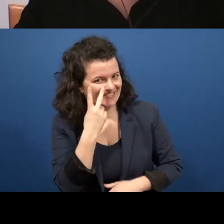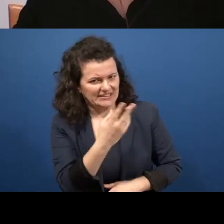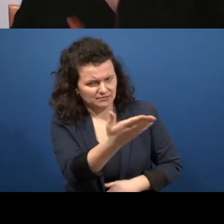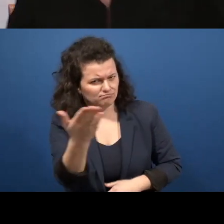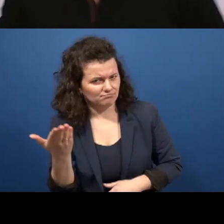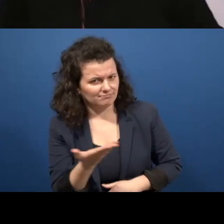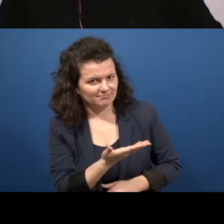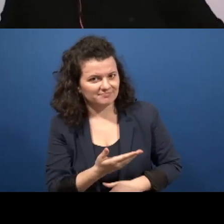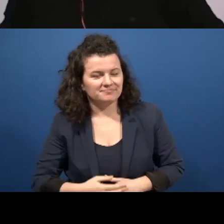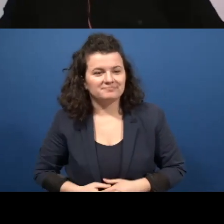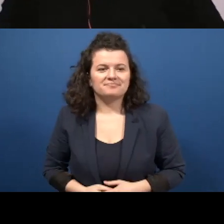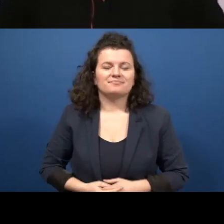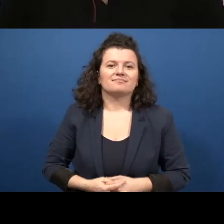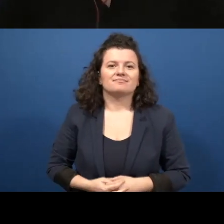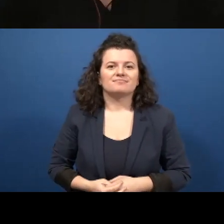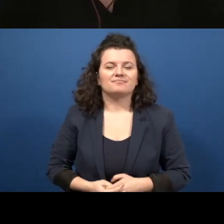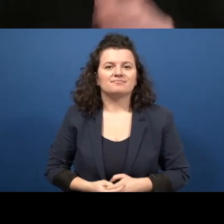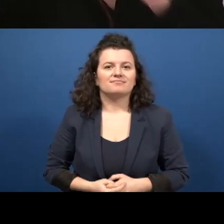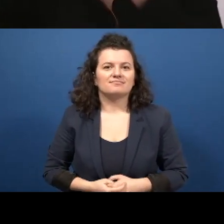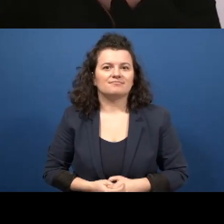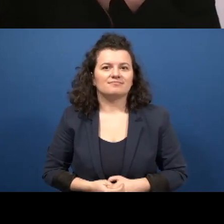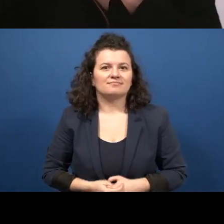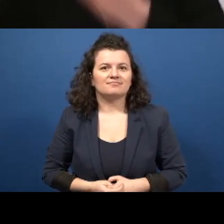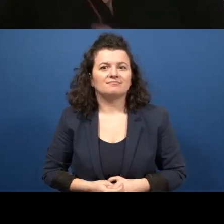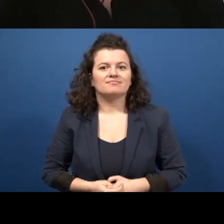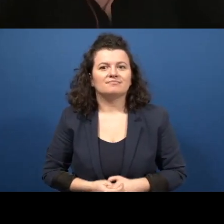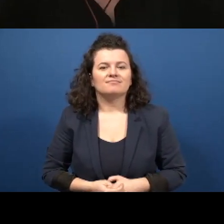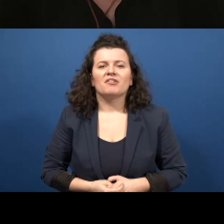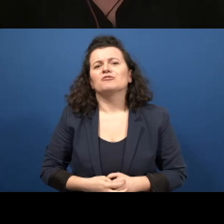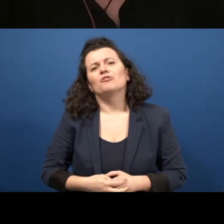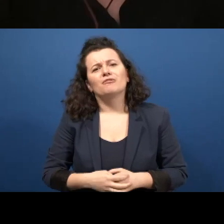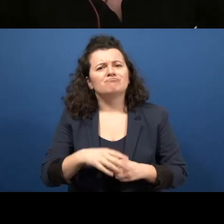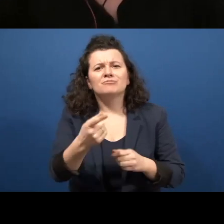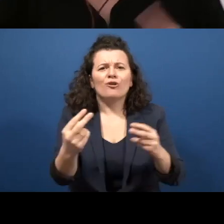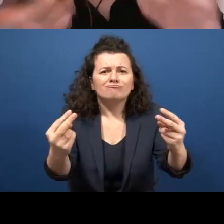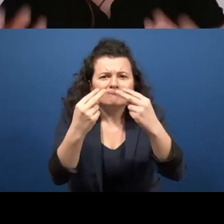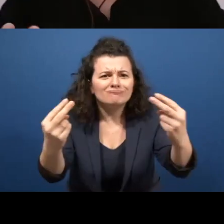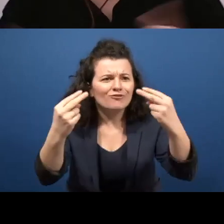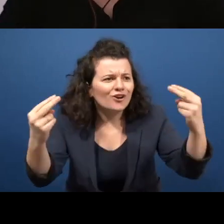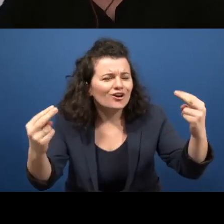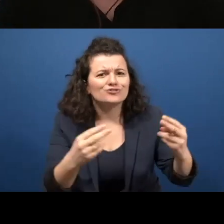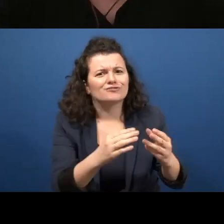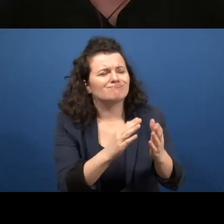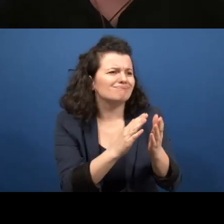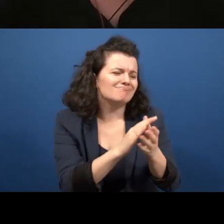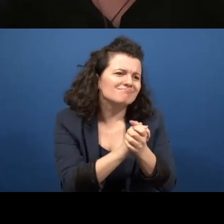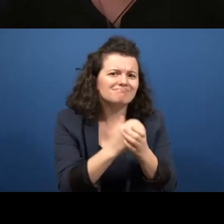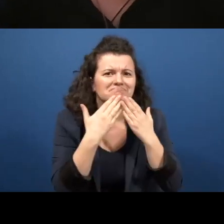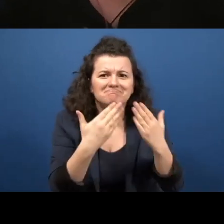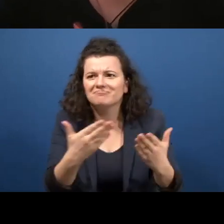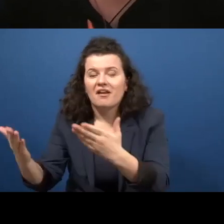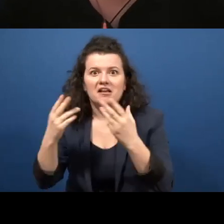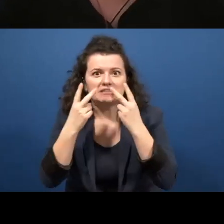para que todos los presentes puedan visualizar mi presentación. Quiero saludar a todos los participantes de